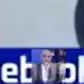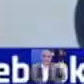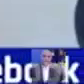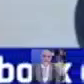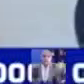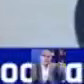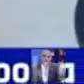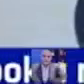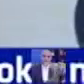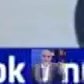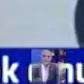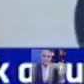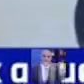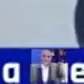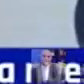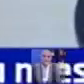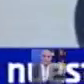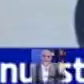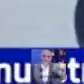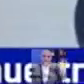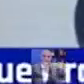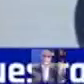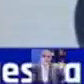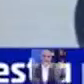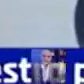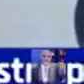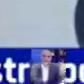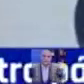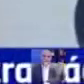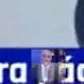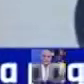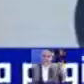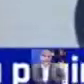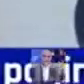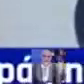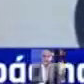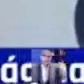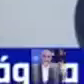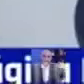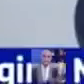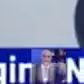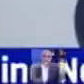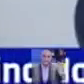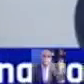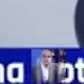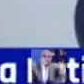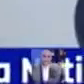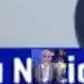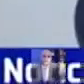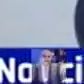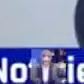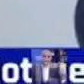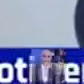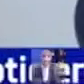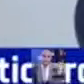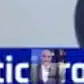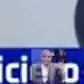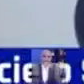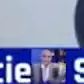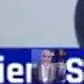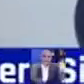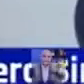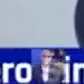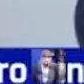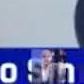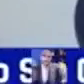estos personajes sean representantes de la gente, o así se han presentado. Hay que recordar